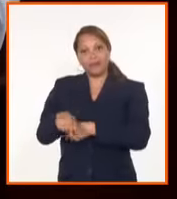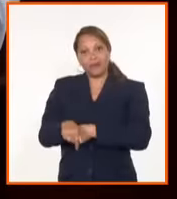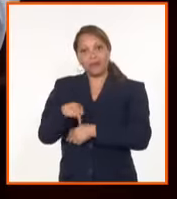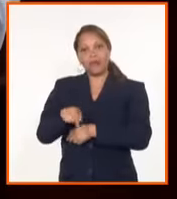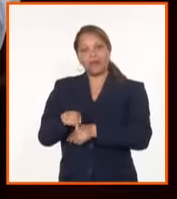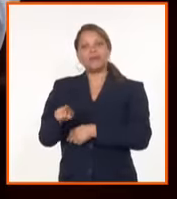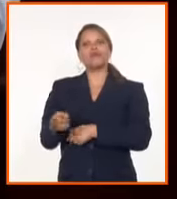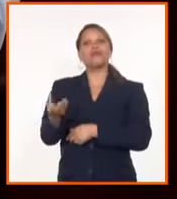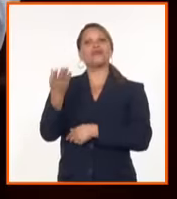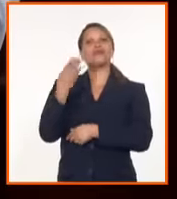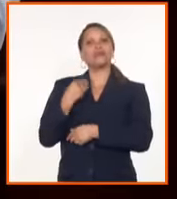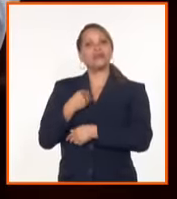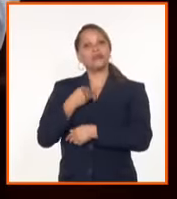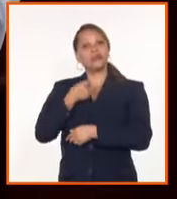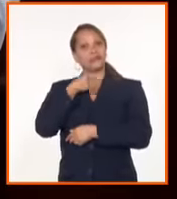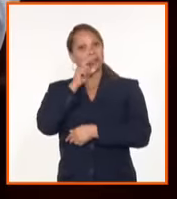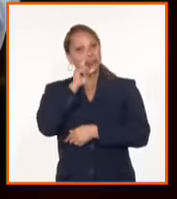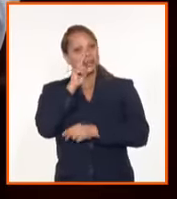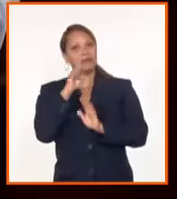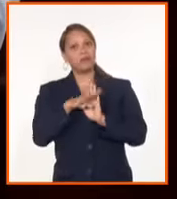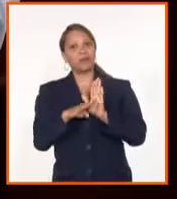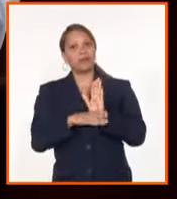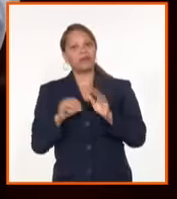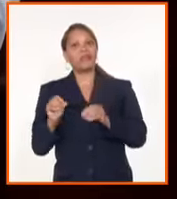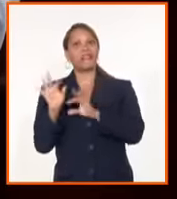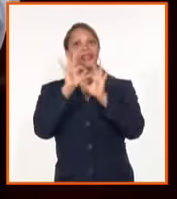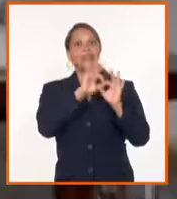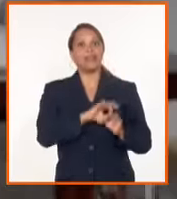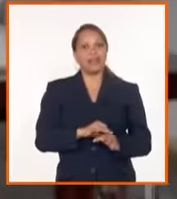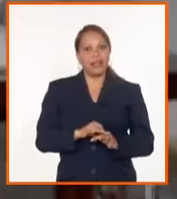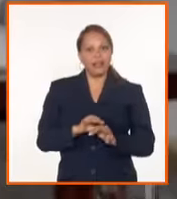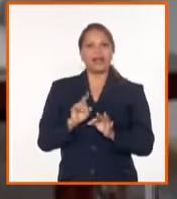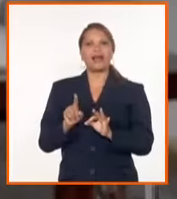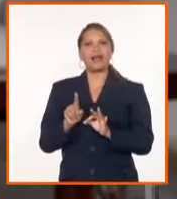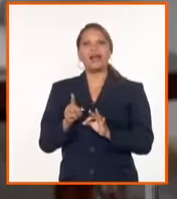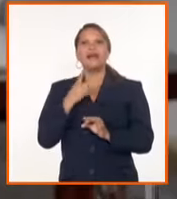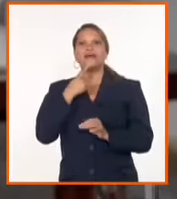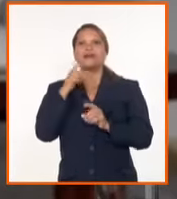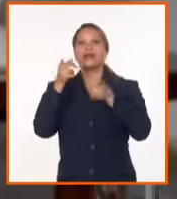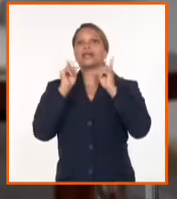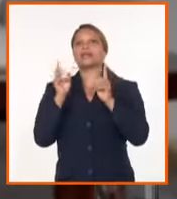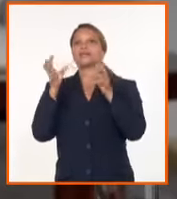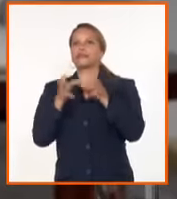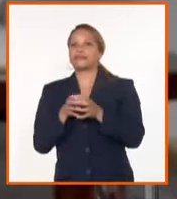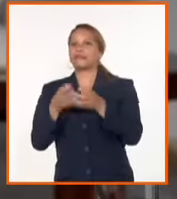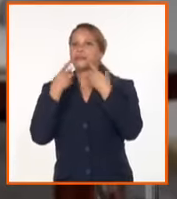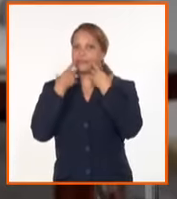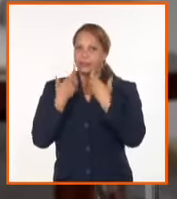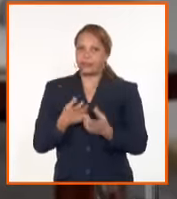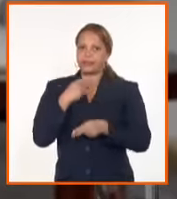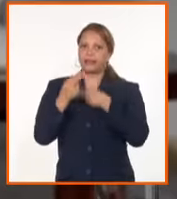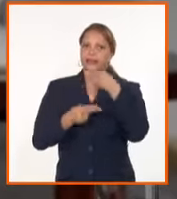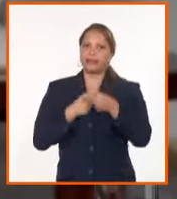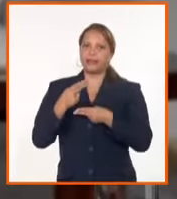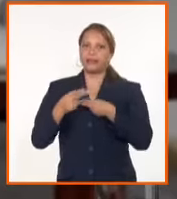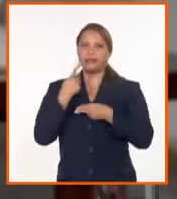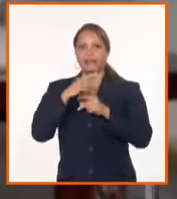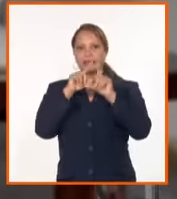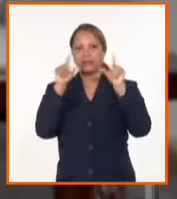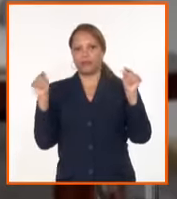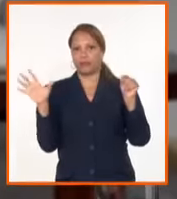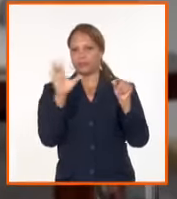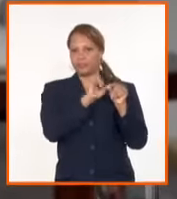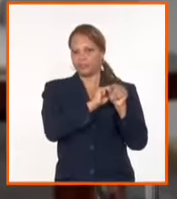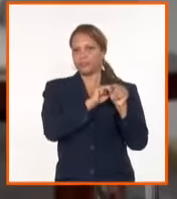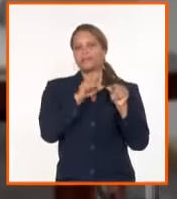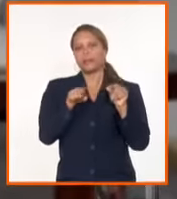usted nos dijo cuando acabe mi programa del día, porque se trata de reuniones importantes que se están haciendo hoy en el país. Pero voy a